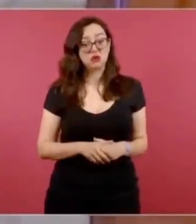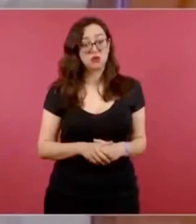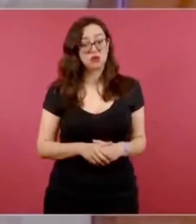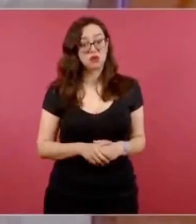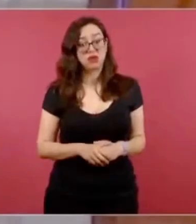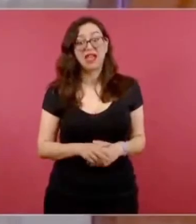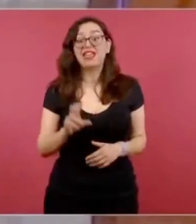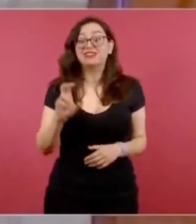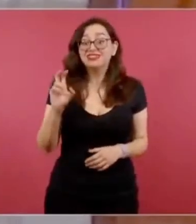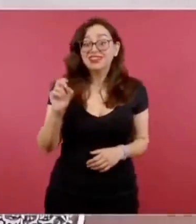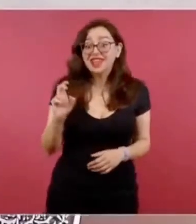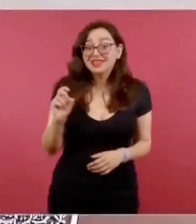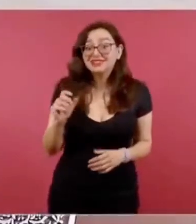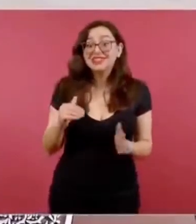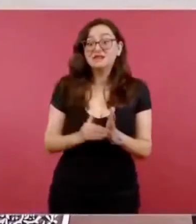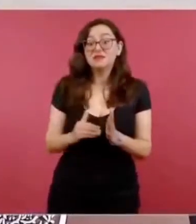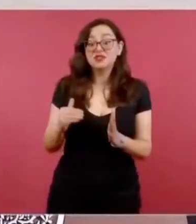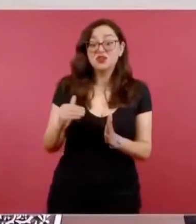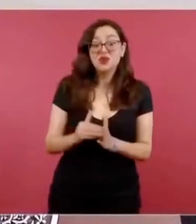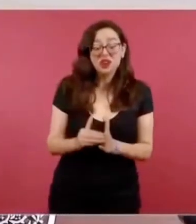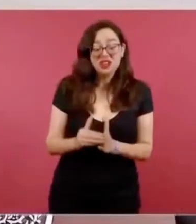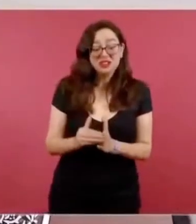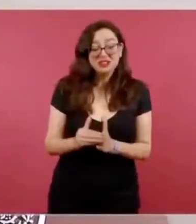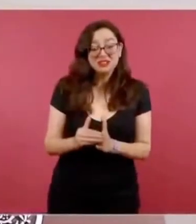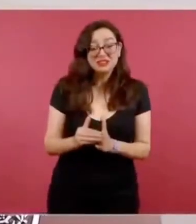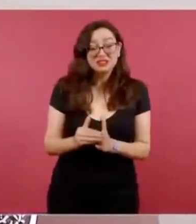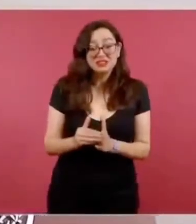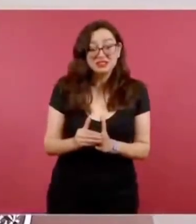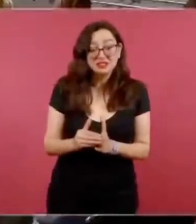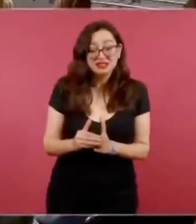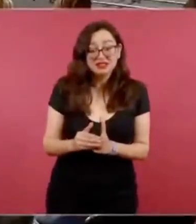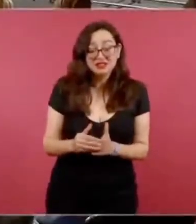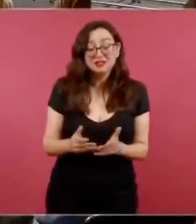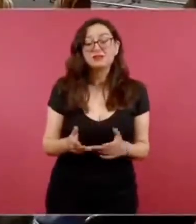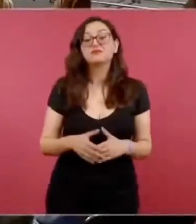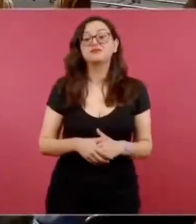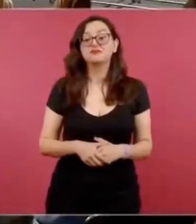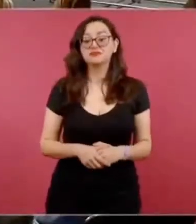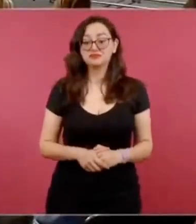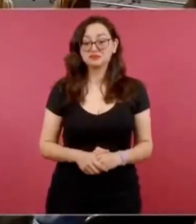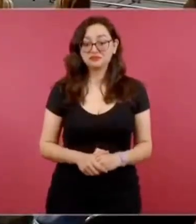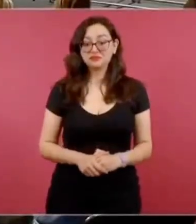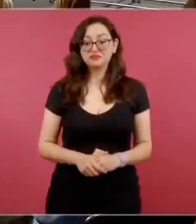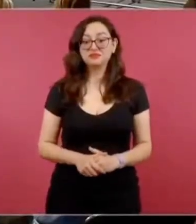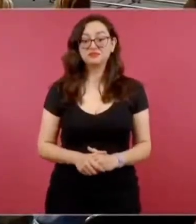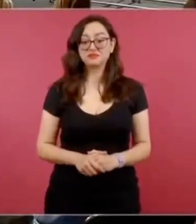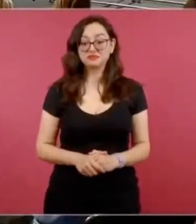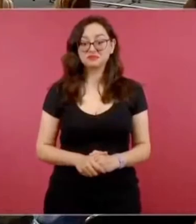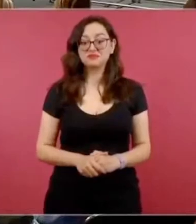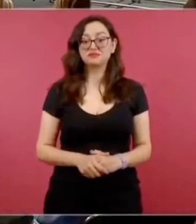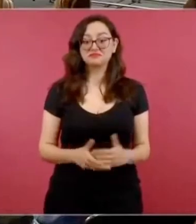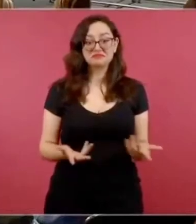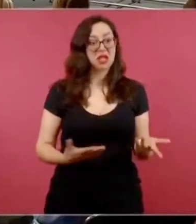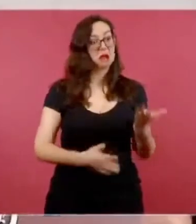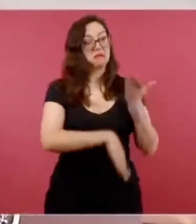mensajes. 30 millones de mensajes. Y son más de 500 millones de vistas. Después de